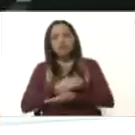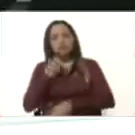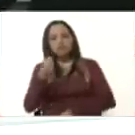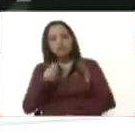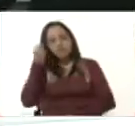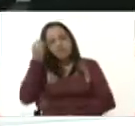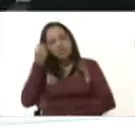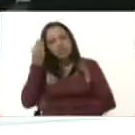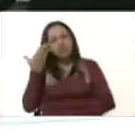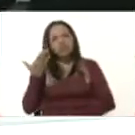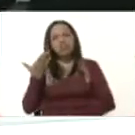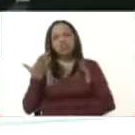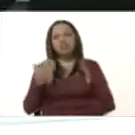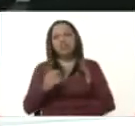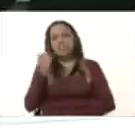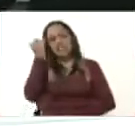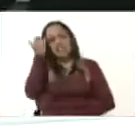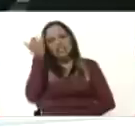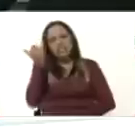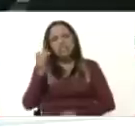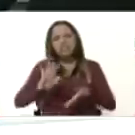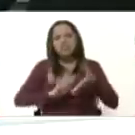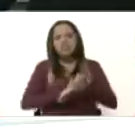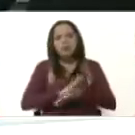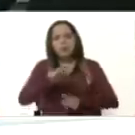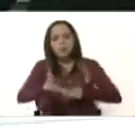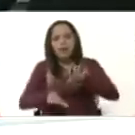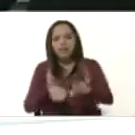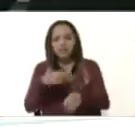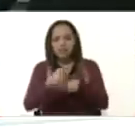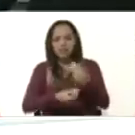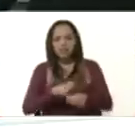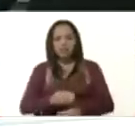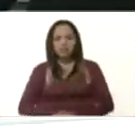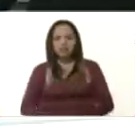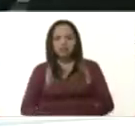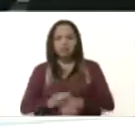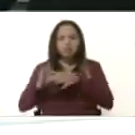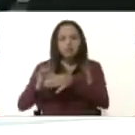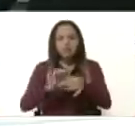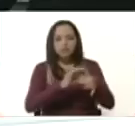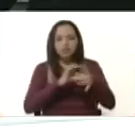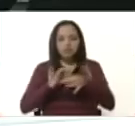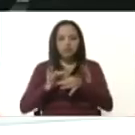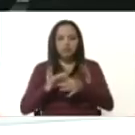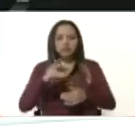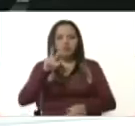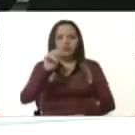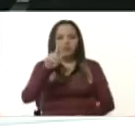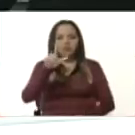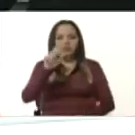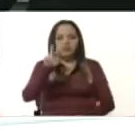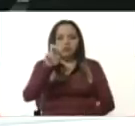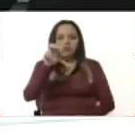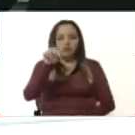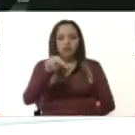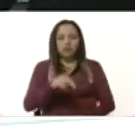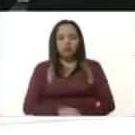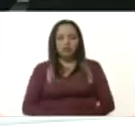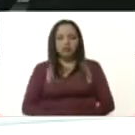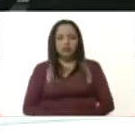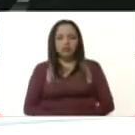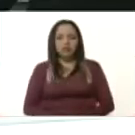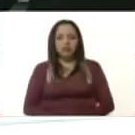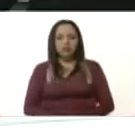opinión sobre estos pasos que estamos dando, la alianza con Valeven, la nueva exchange